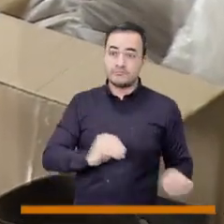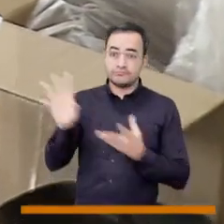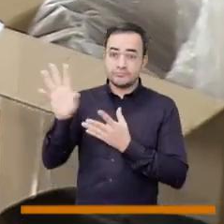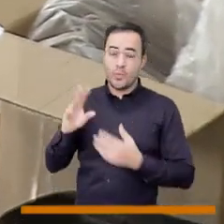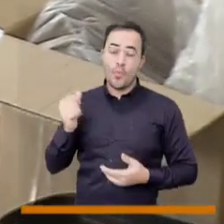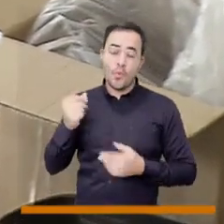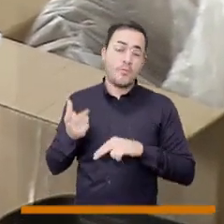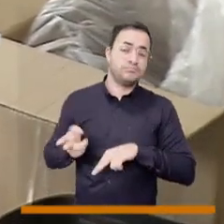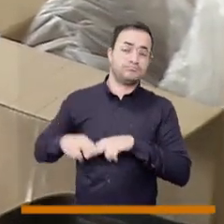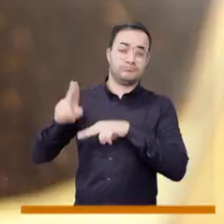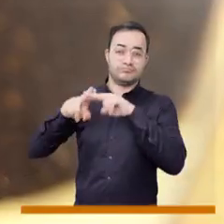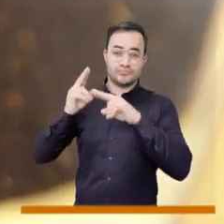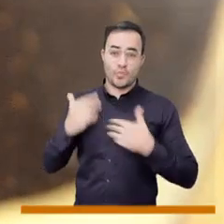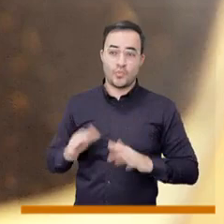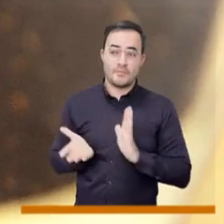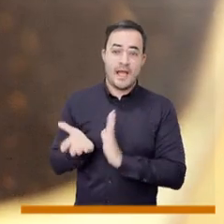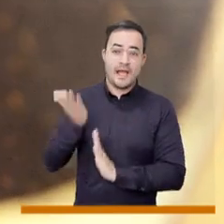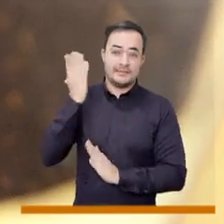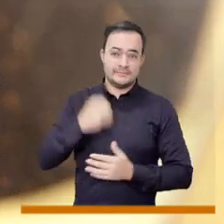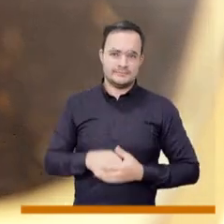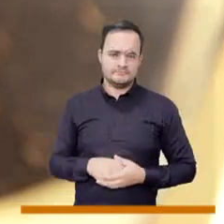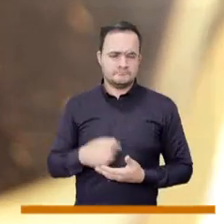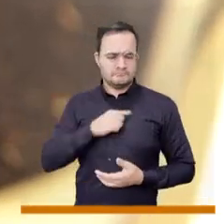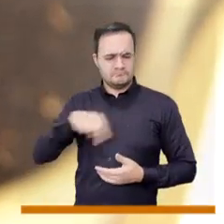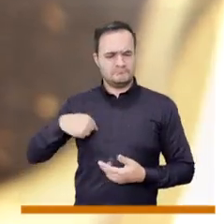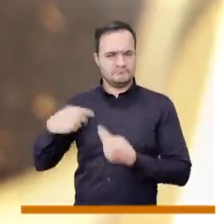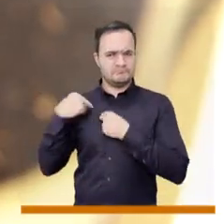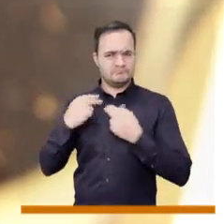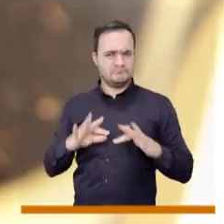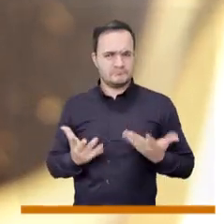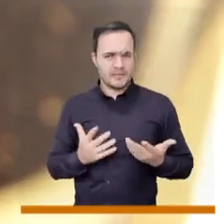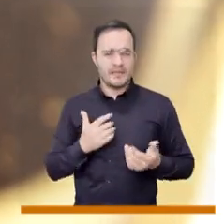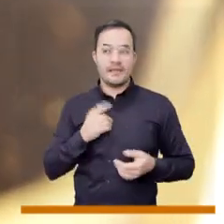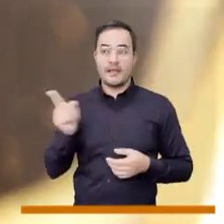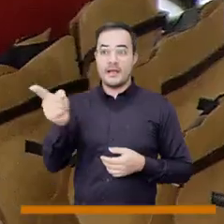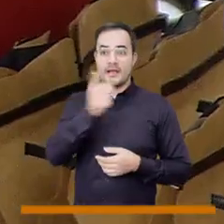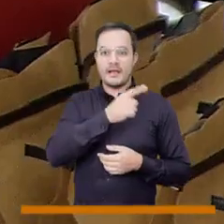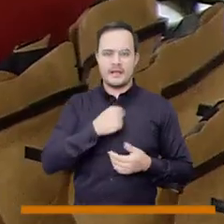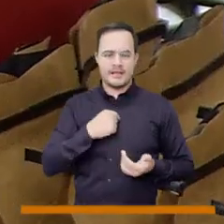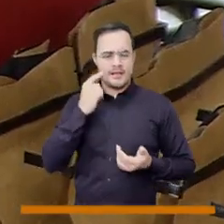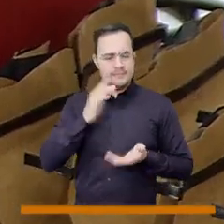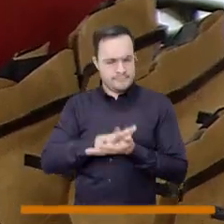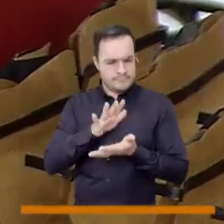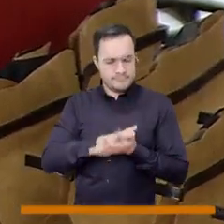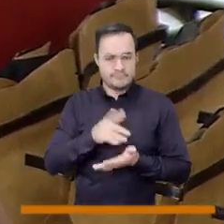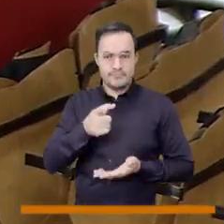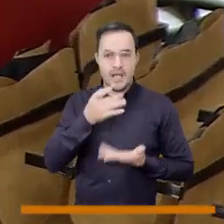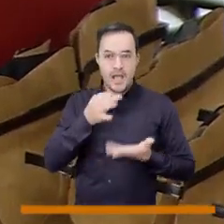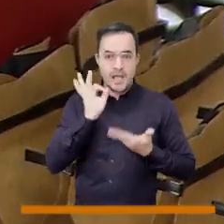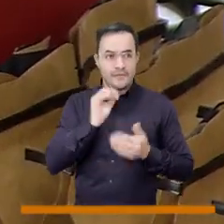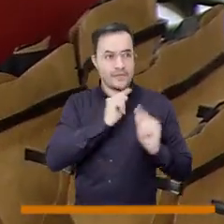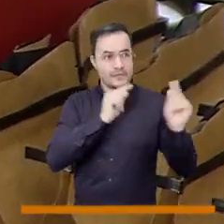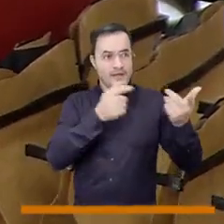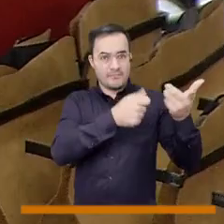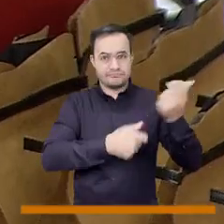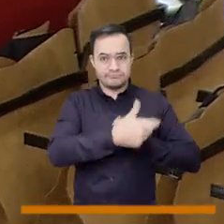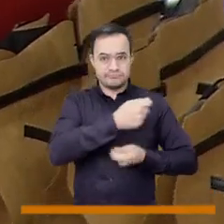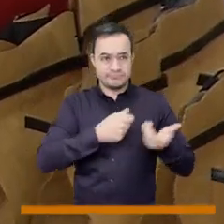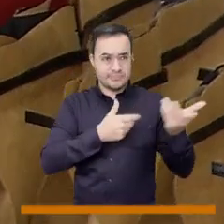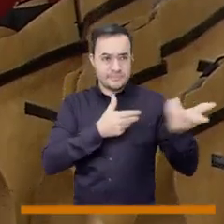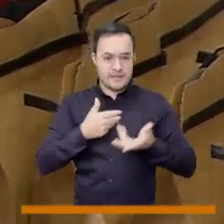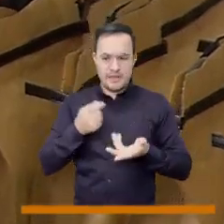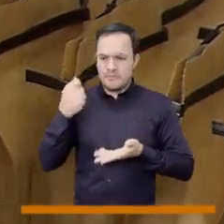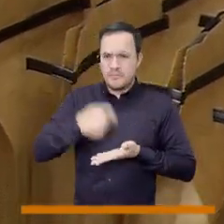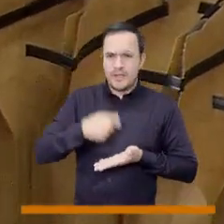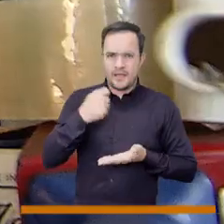valer dos veces o tres veces más. Lo que nosotros hacemos es darles a ellos una nueva posibilidad para que sus cafés sean